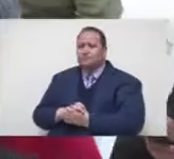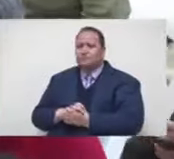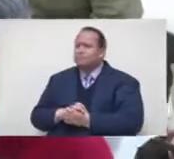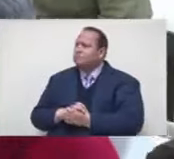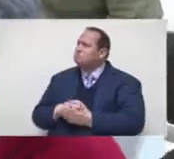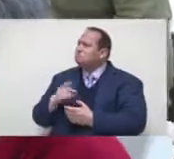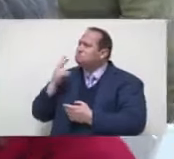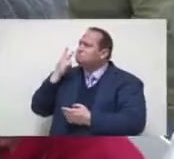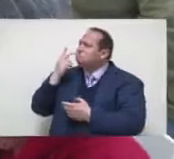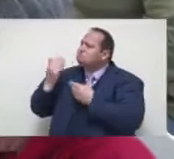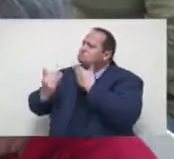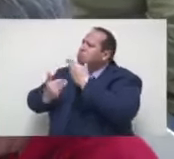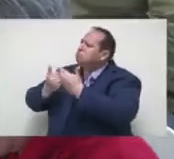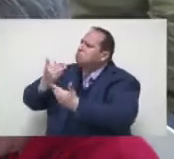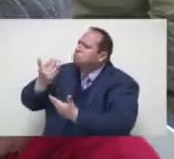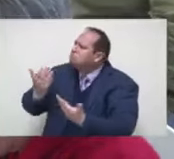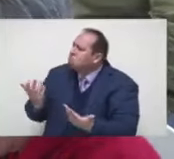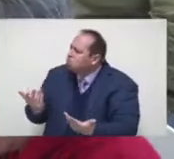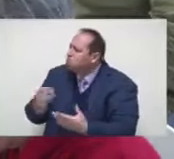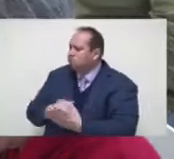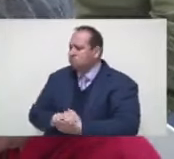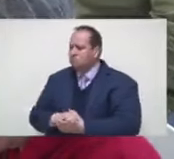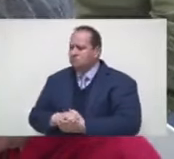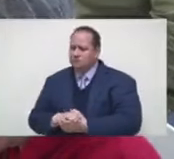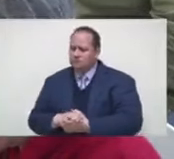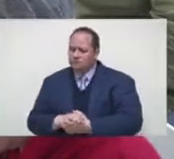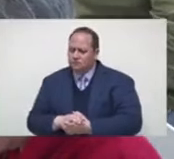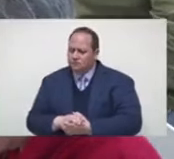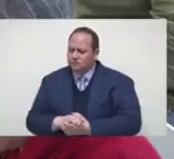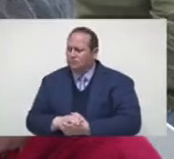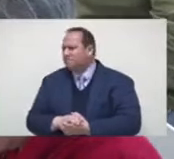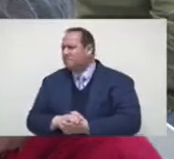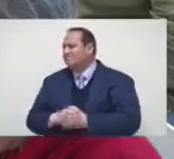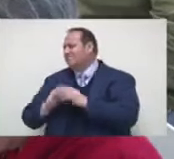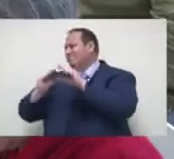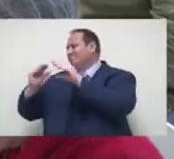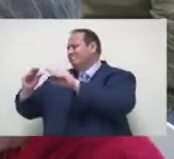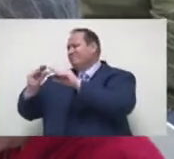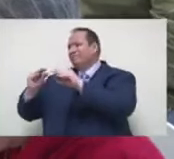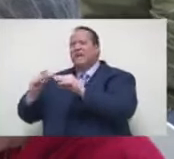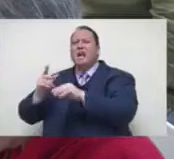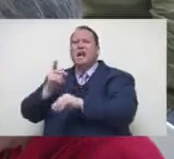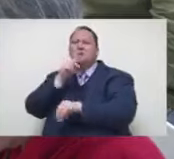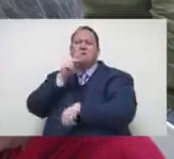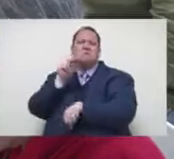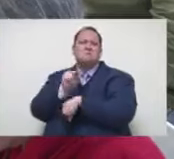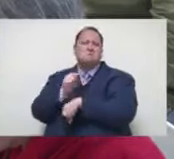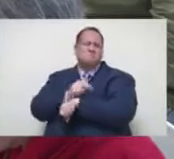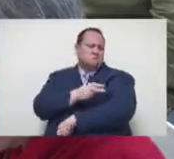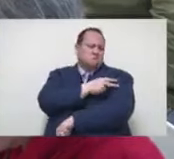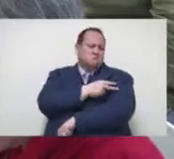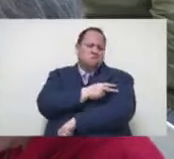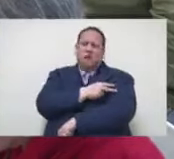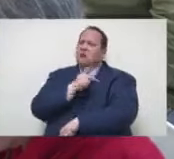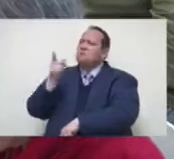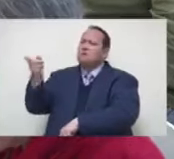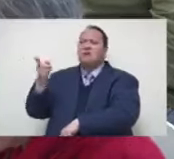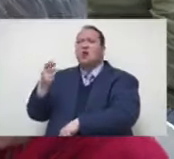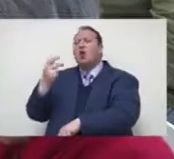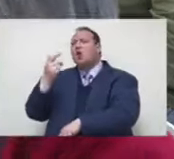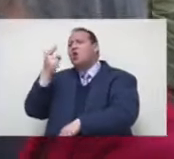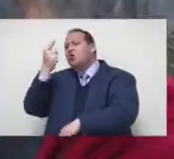se ha visto un avance en la cuestión de la capacitación a los guardias de seguridad en los centros nocturnos